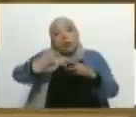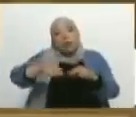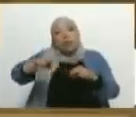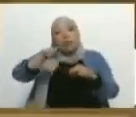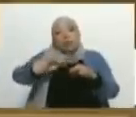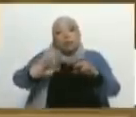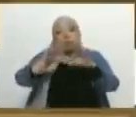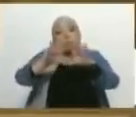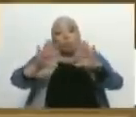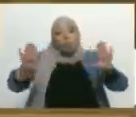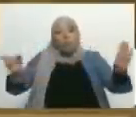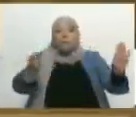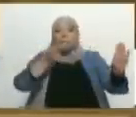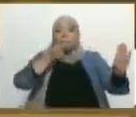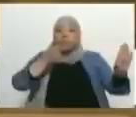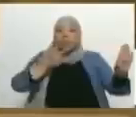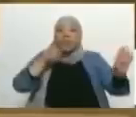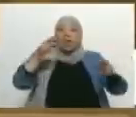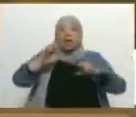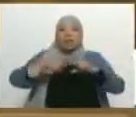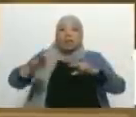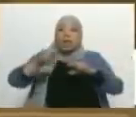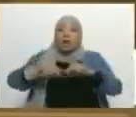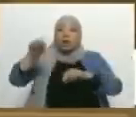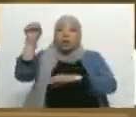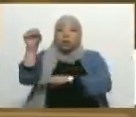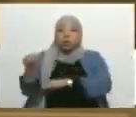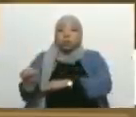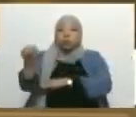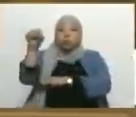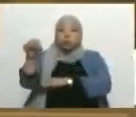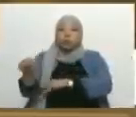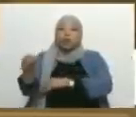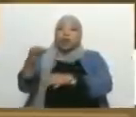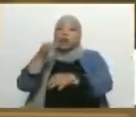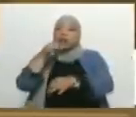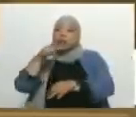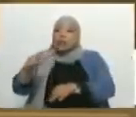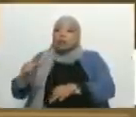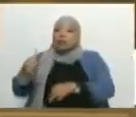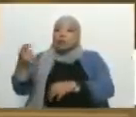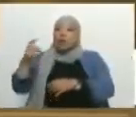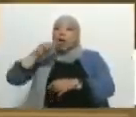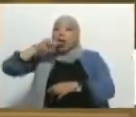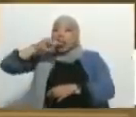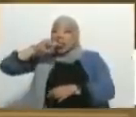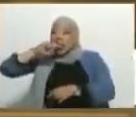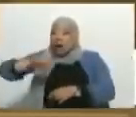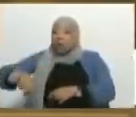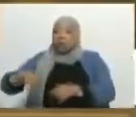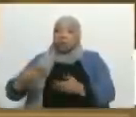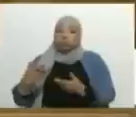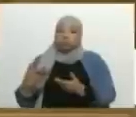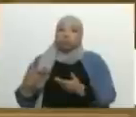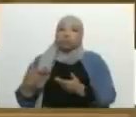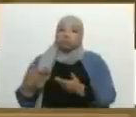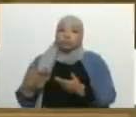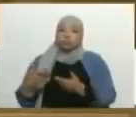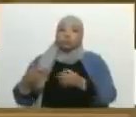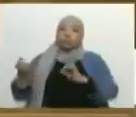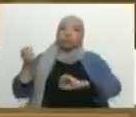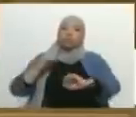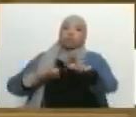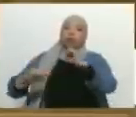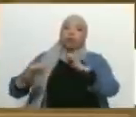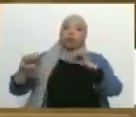espectro autista, declara y realiza alusiones y apologías al odio en contra